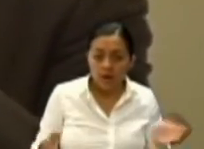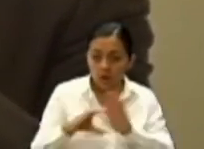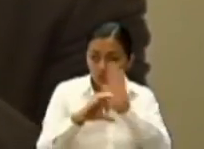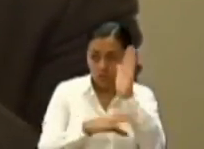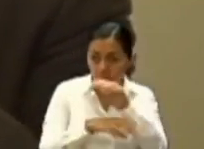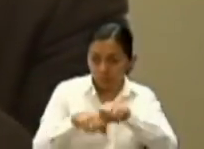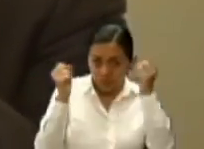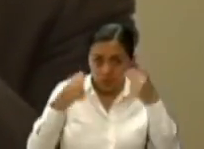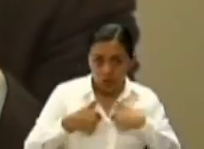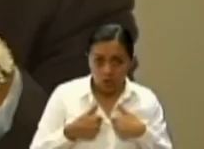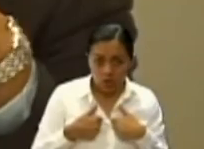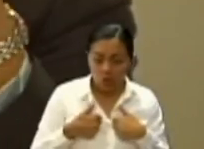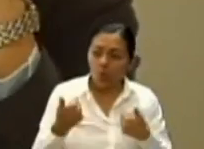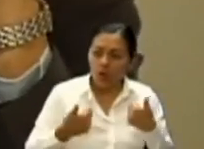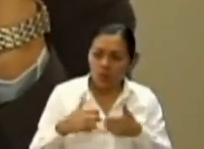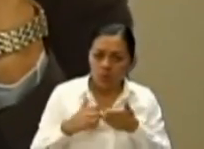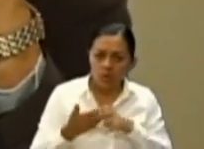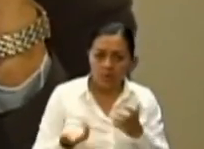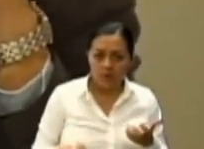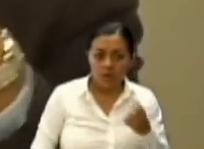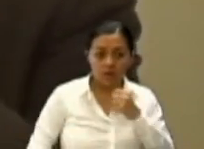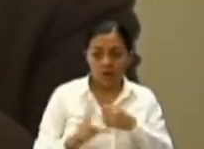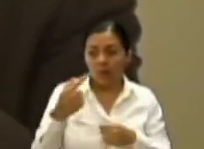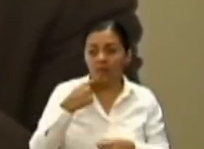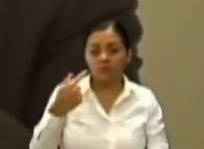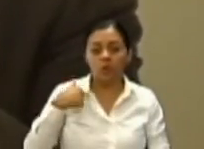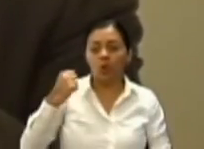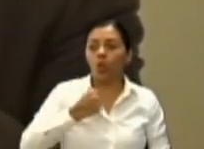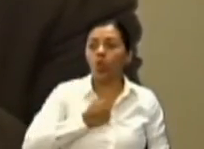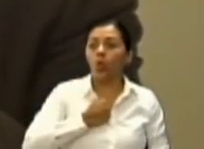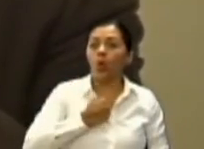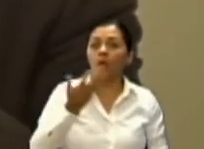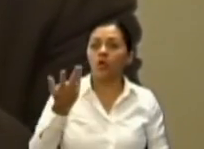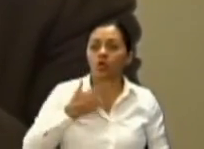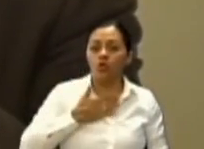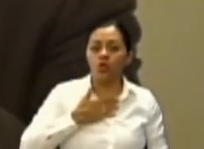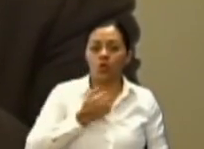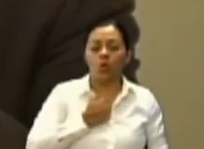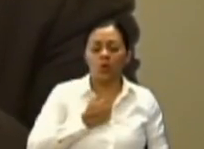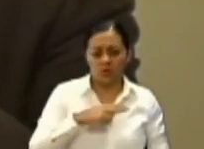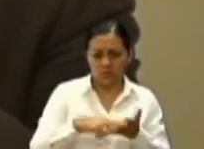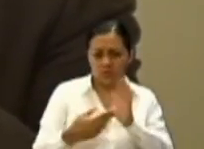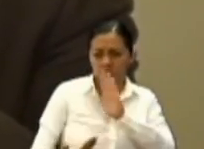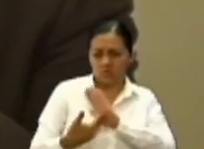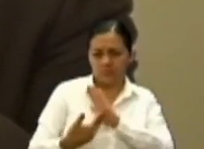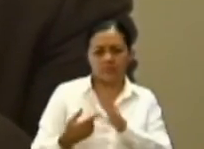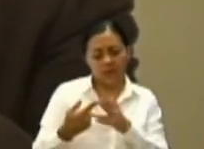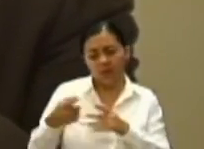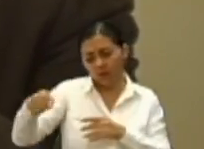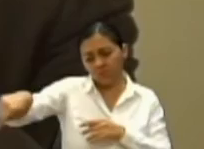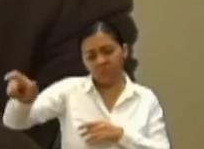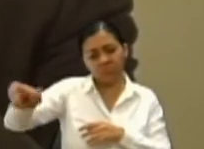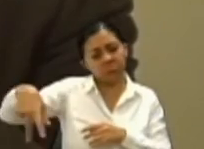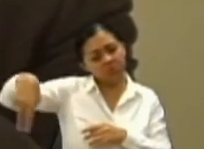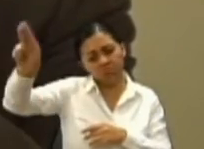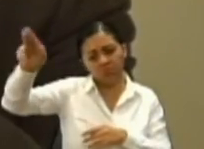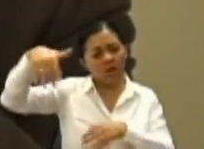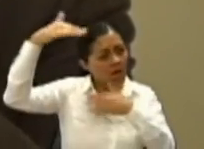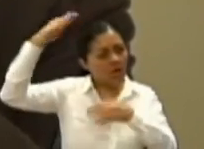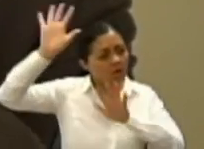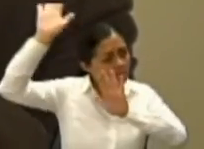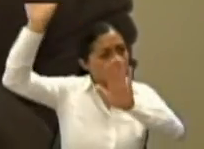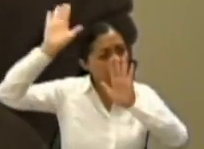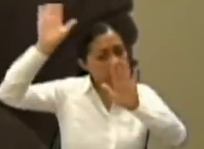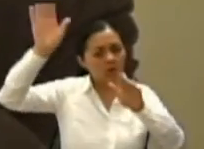gran apoyo popular pero ellos en el dueño del mundo entonces es la gente que continúa en las calles y